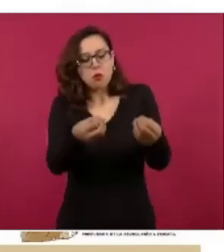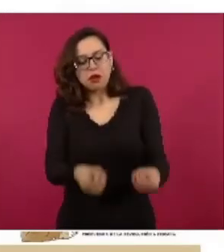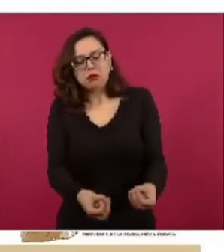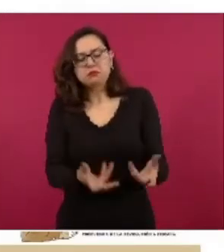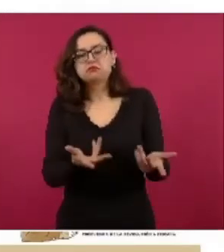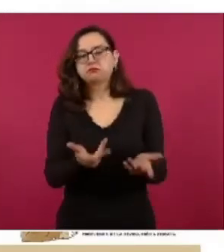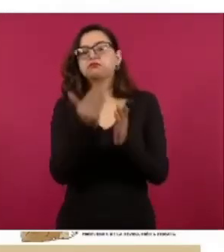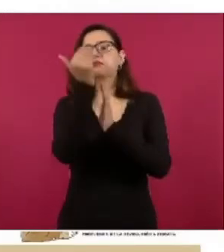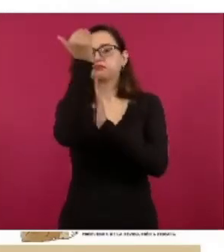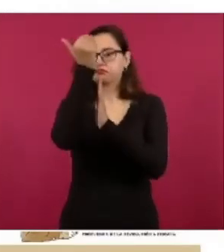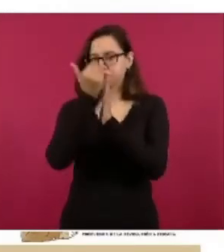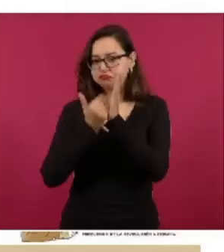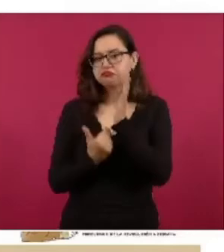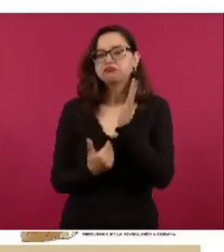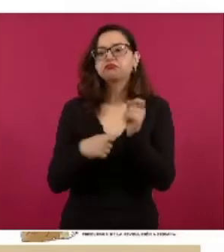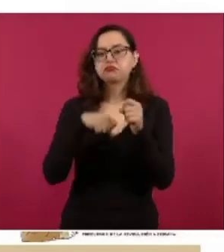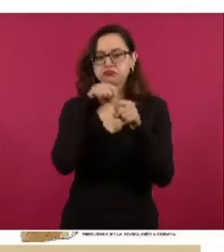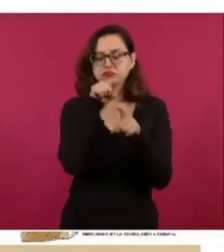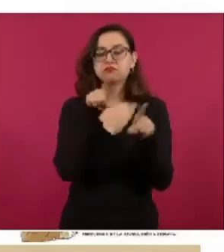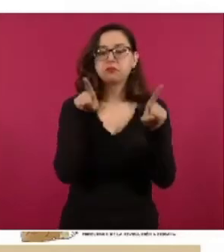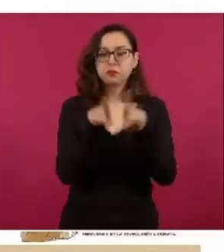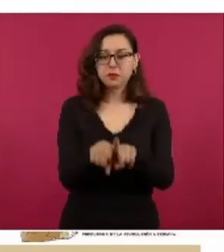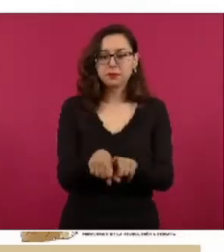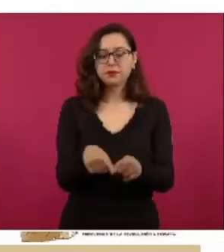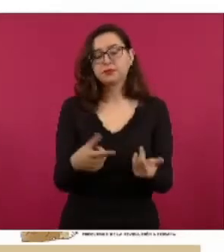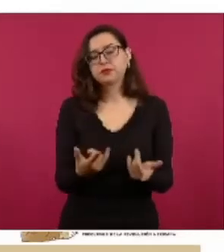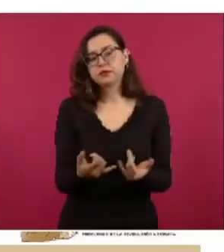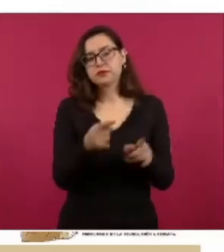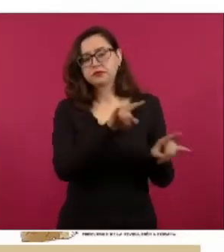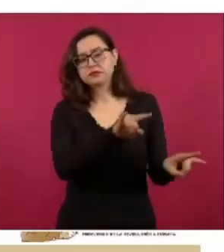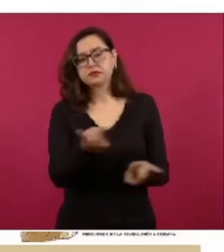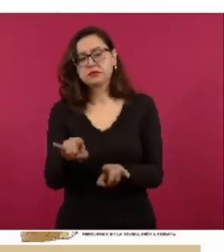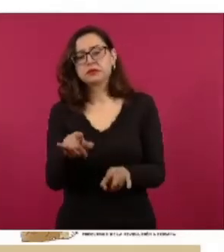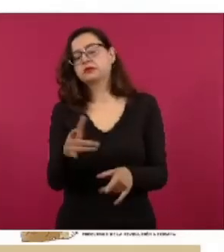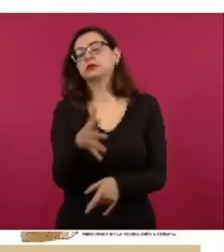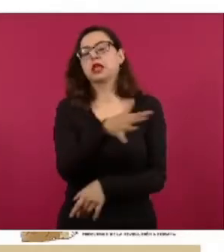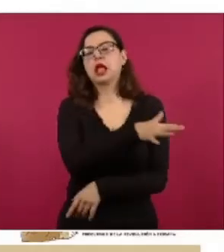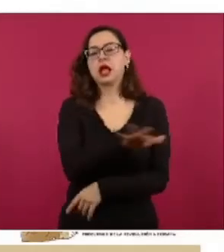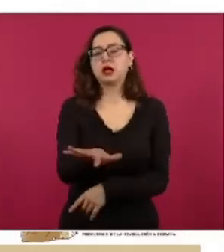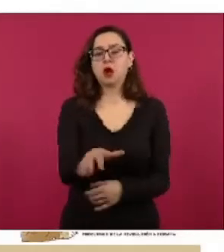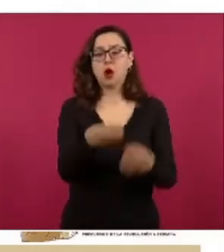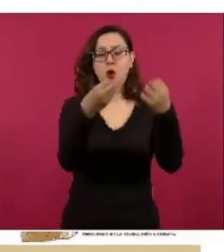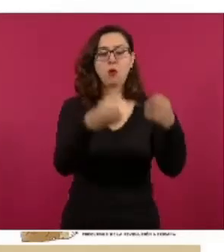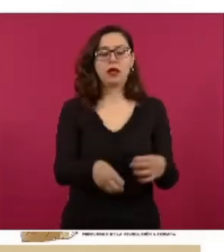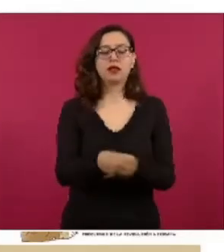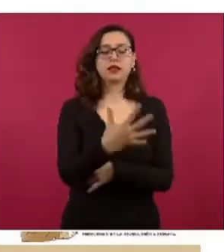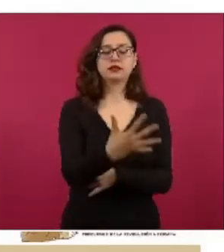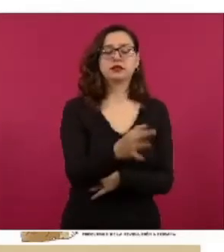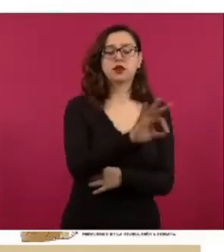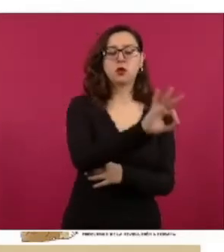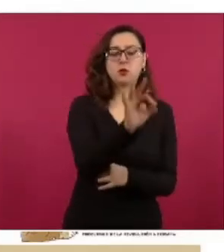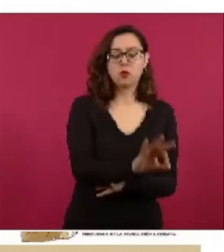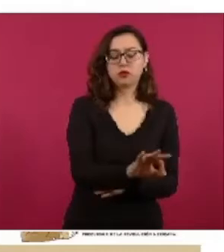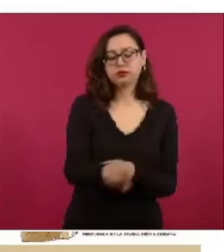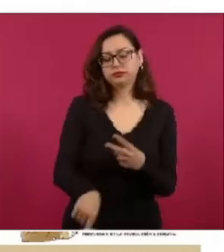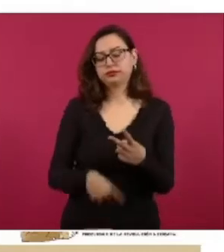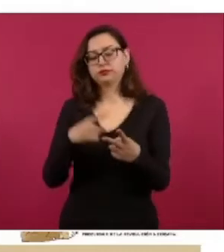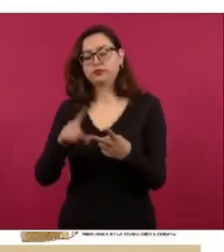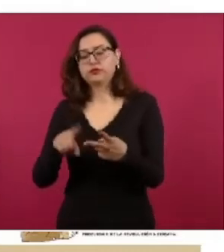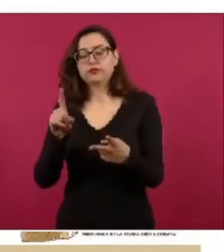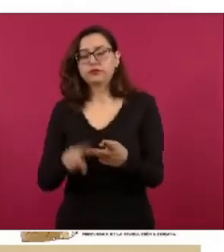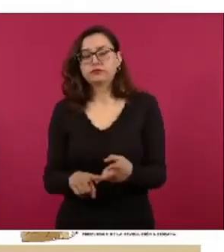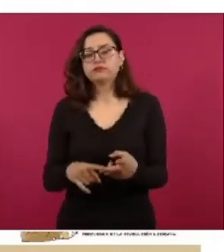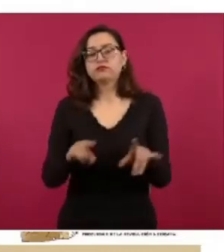COVID en su carácter de camas generales es solo del 5% y 3% las que son dedicadas a